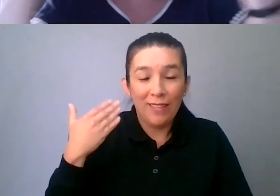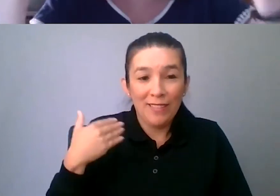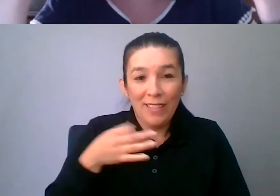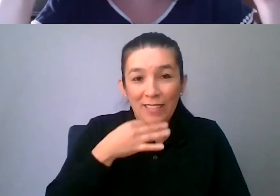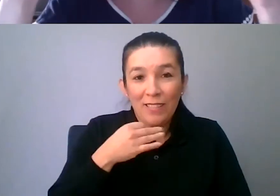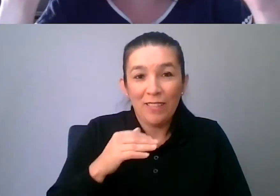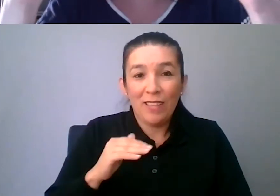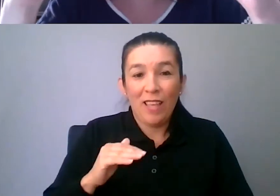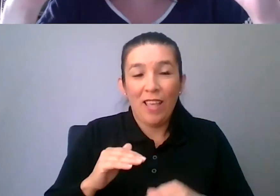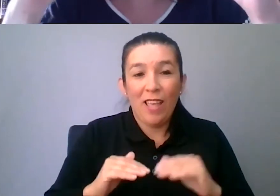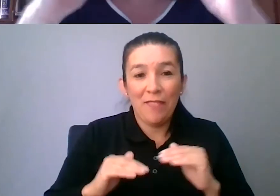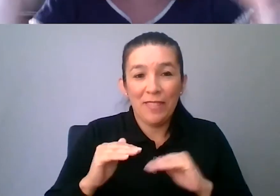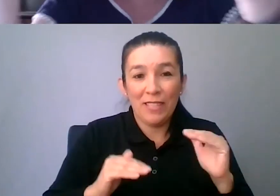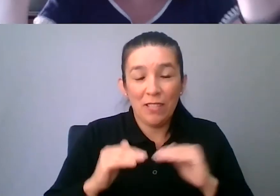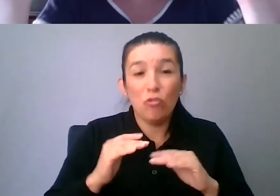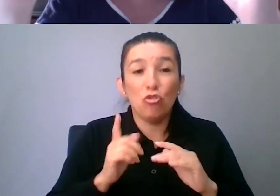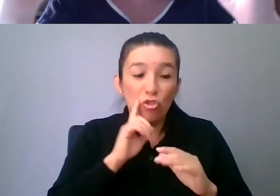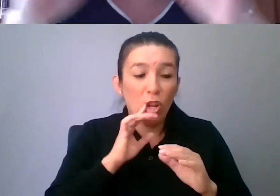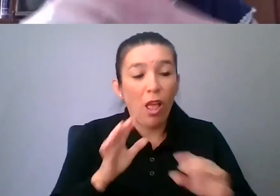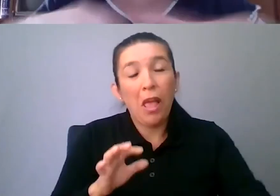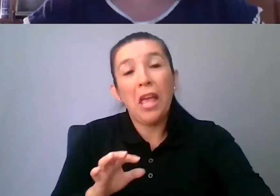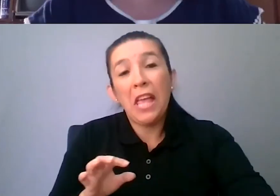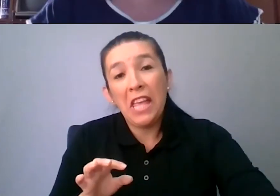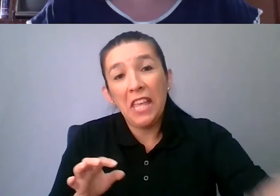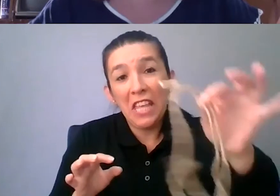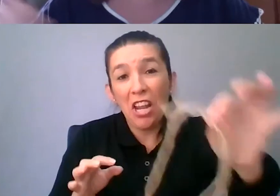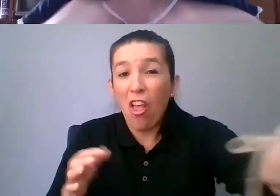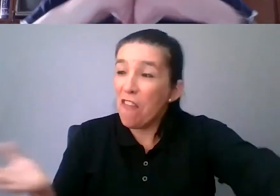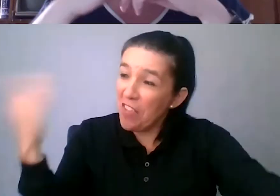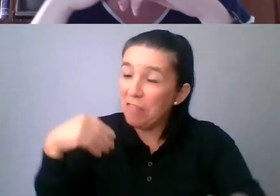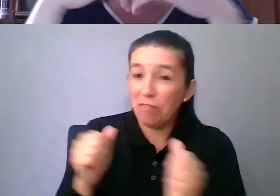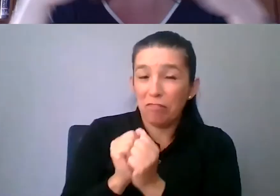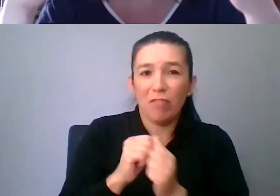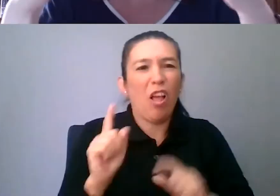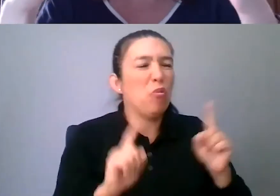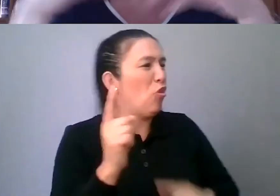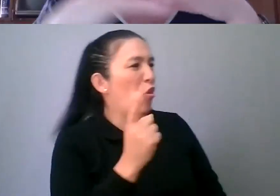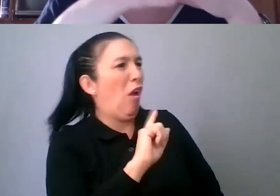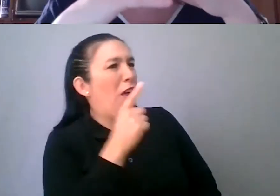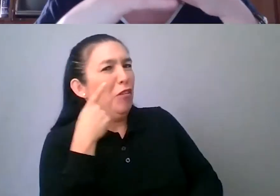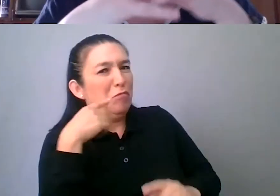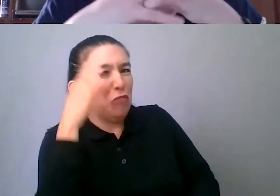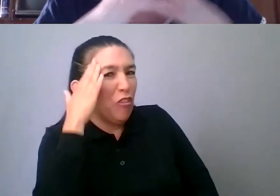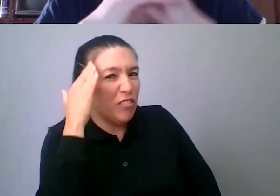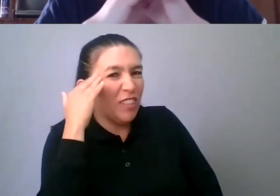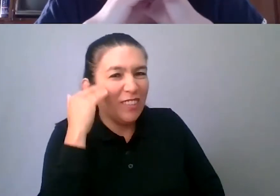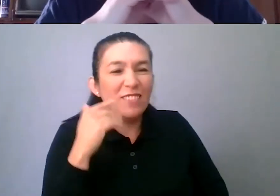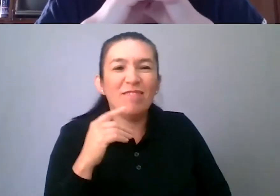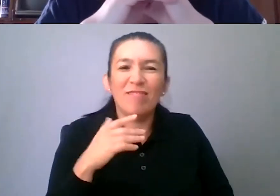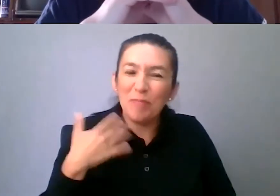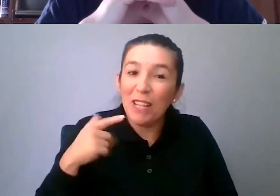que de repente uno tenía un hilo y le decía ven a jugar conmigo, era no sé, que se aventuren